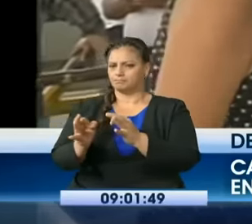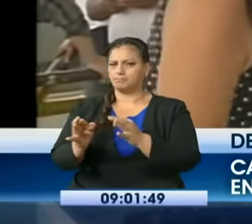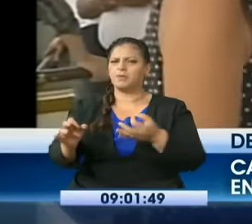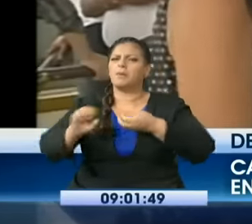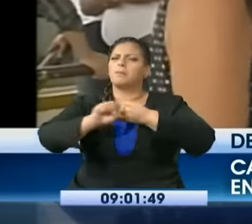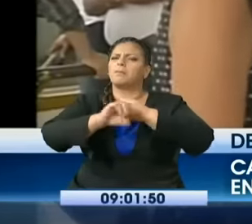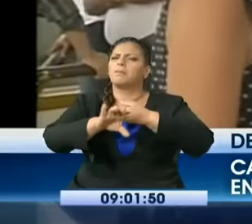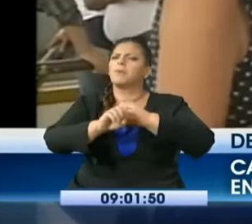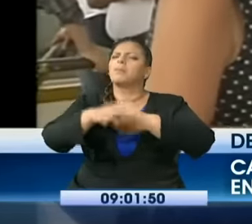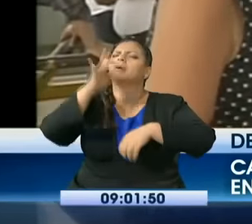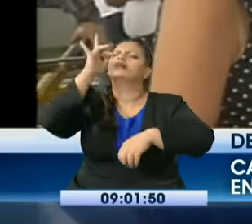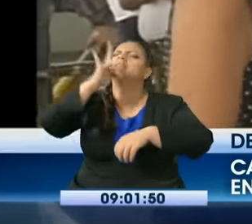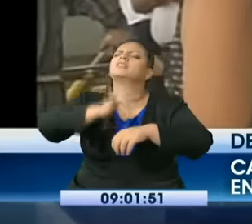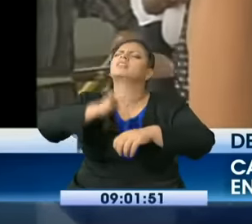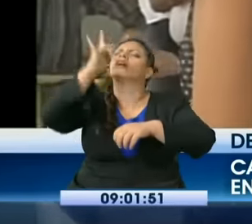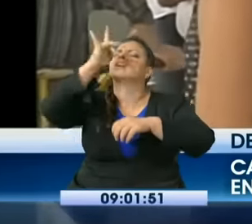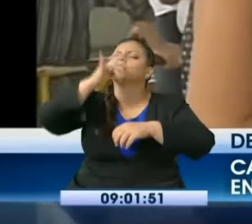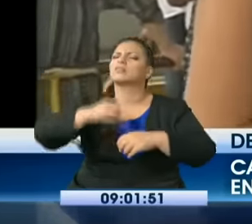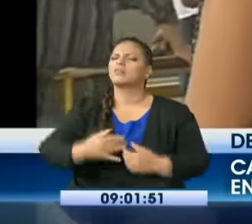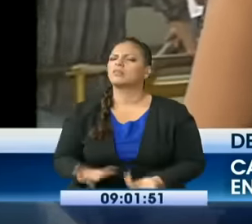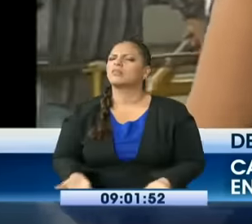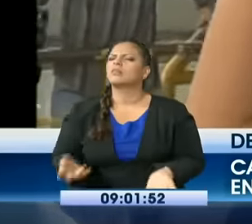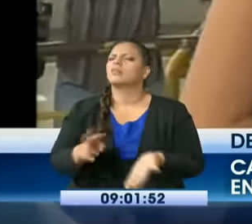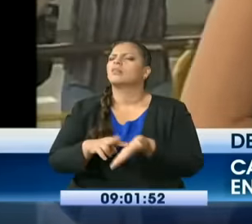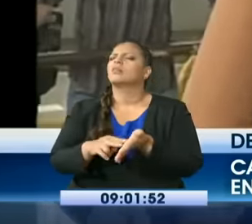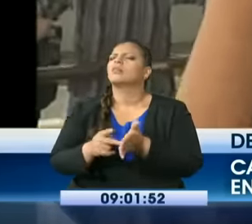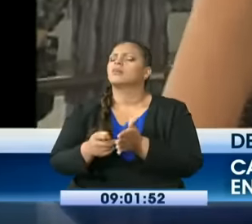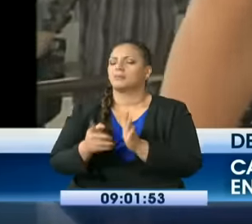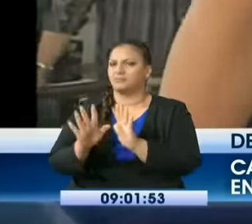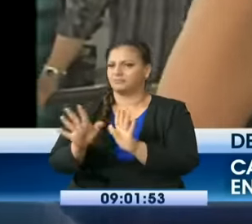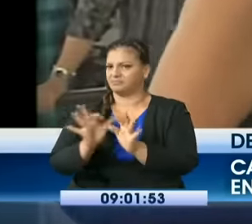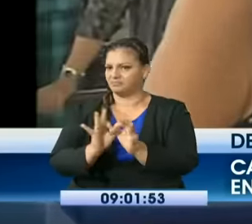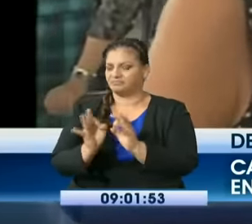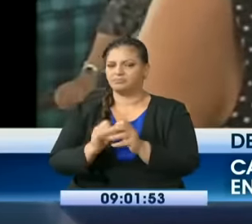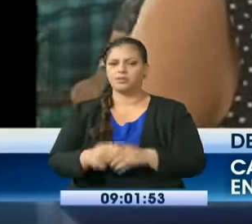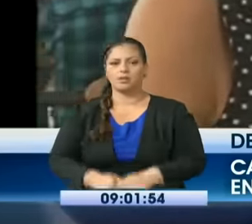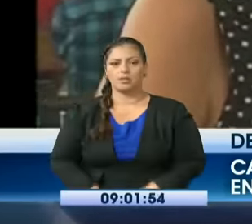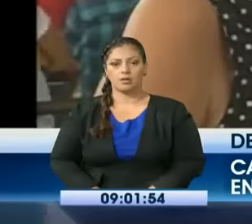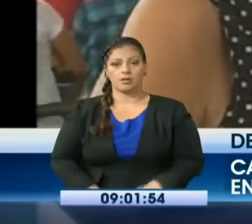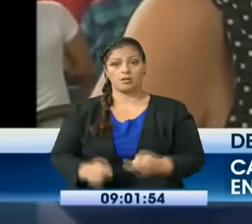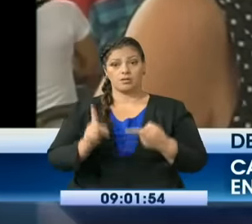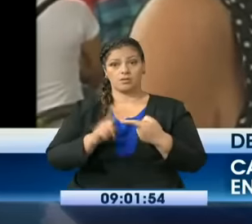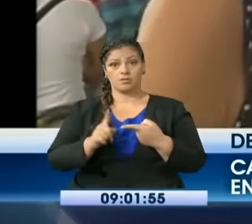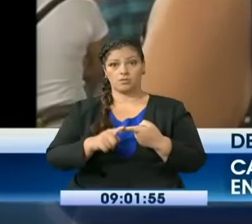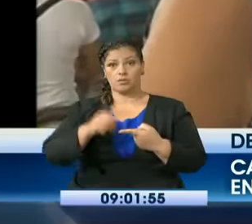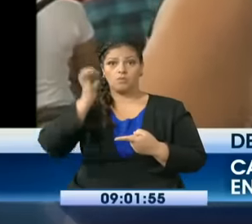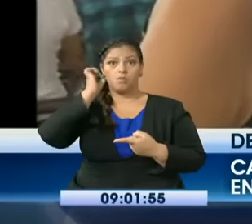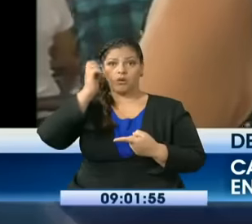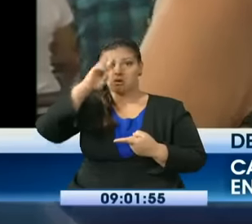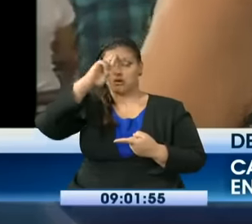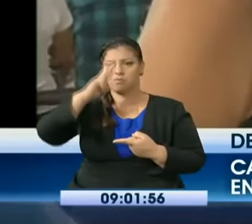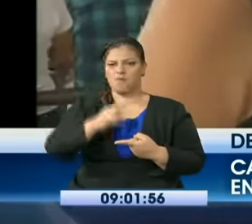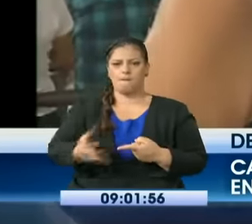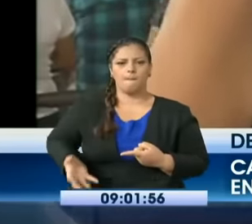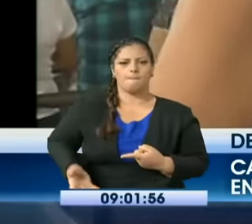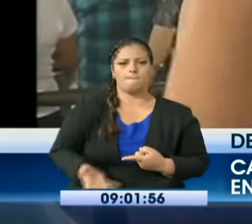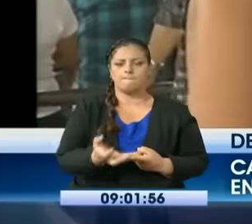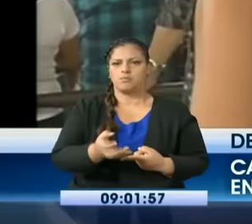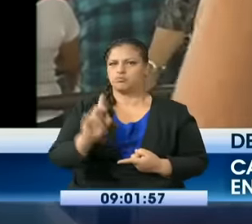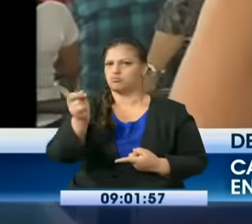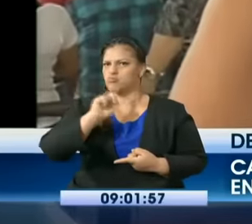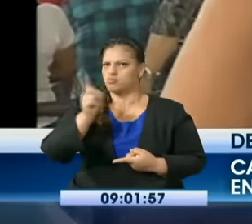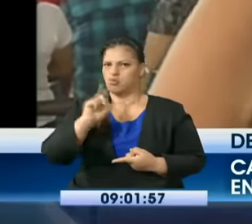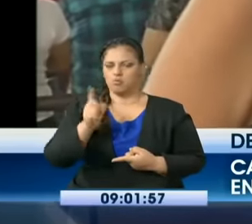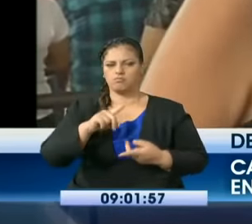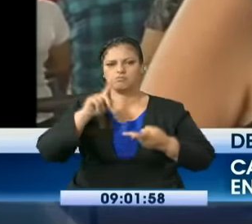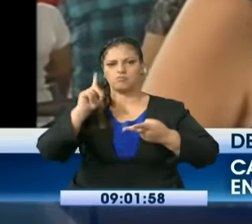campaña contra el abuso sexual puntualmente. La otra campaña es la campaña de concientización